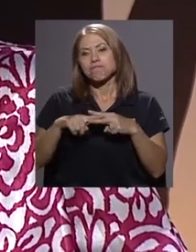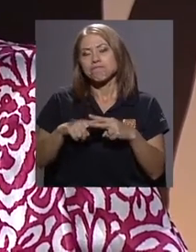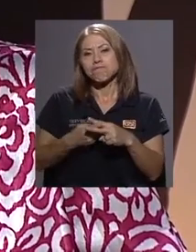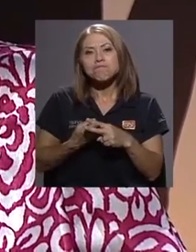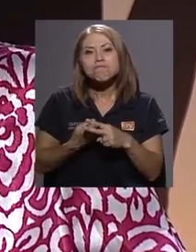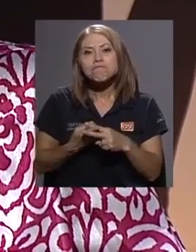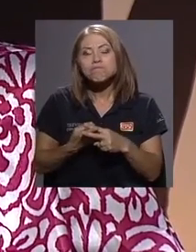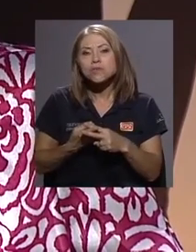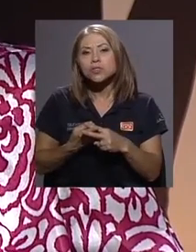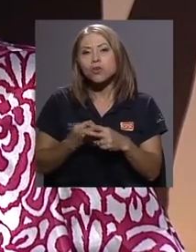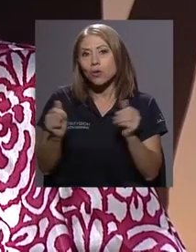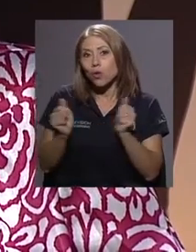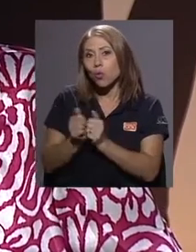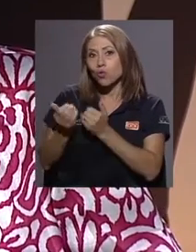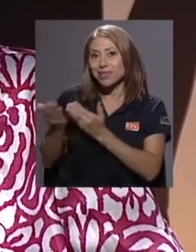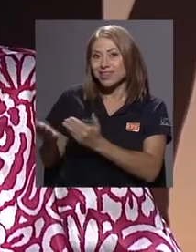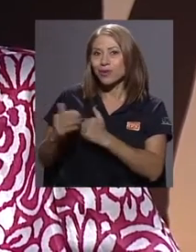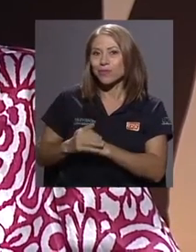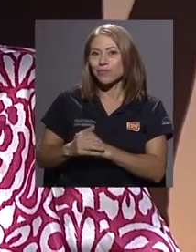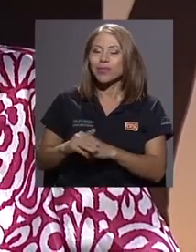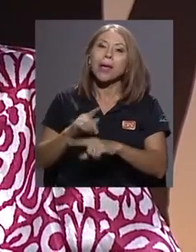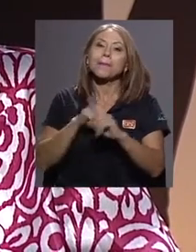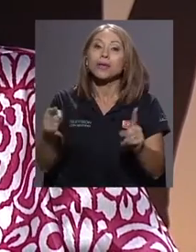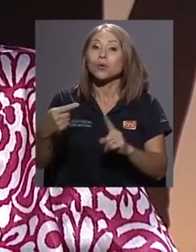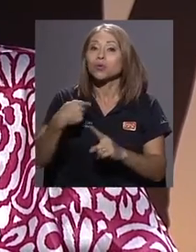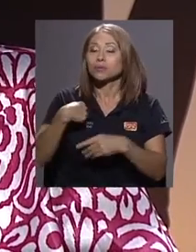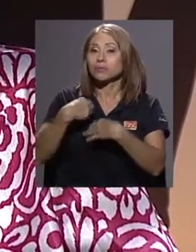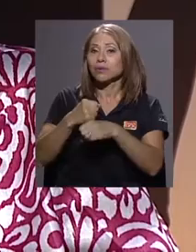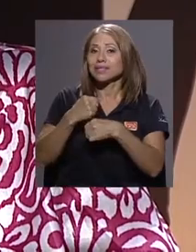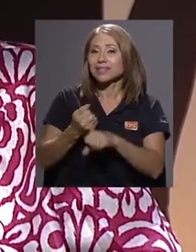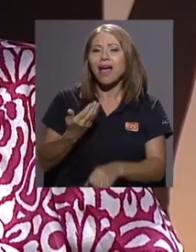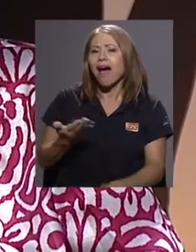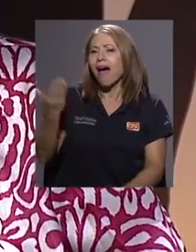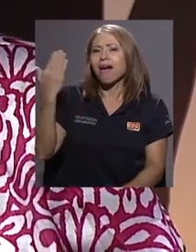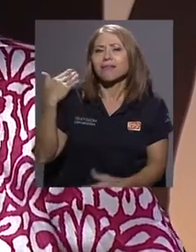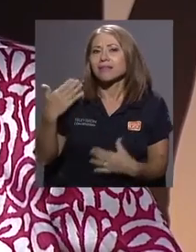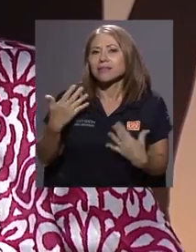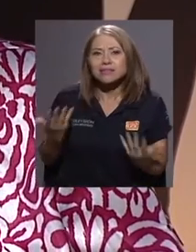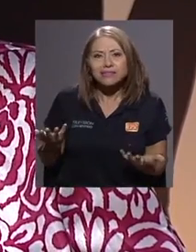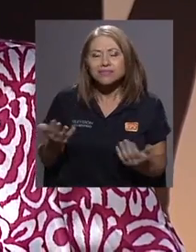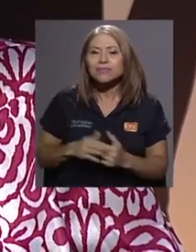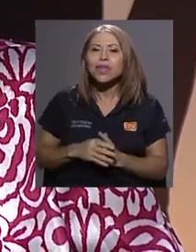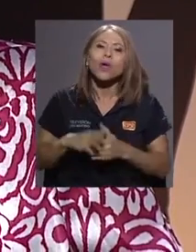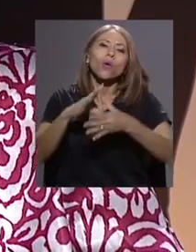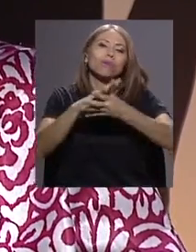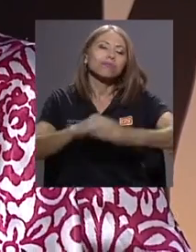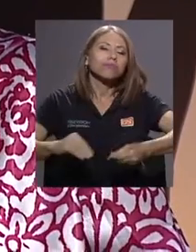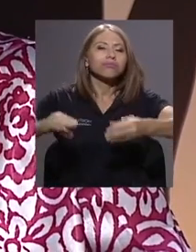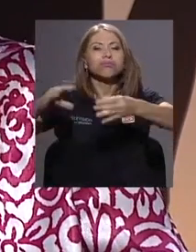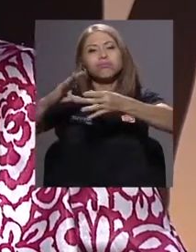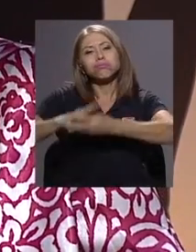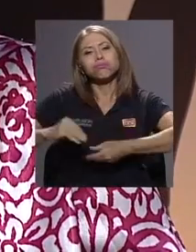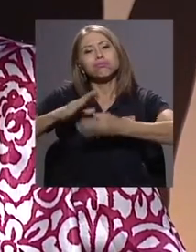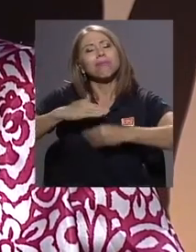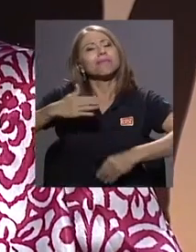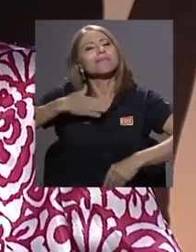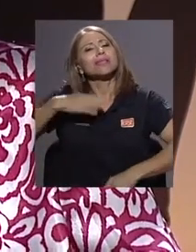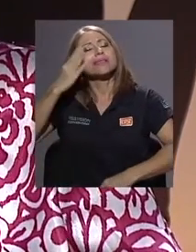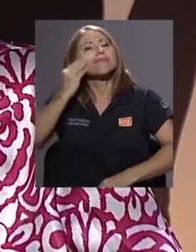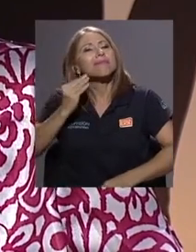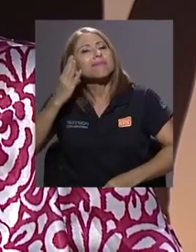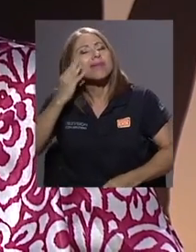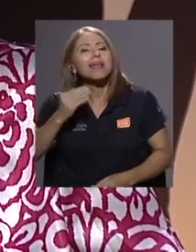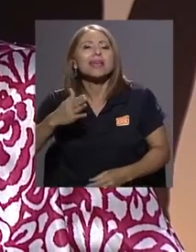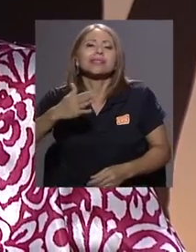fue contigo pero lo que yo hacía antes era cuentos de mis vivencias de mi infancia en coronado